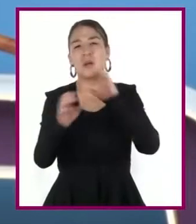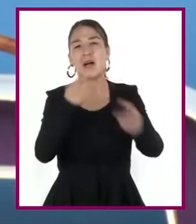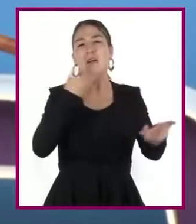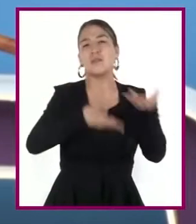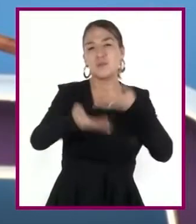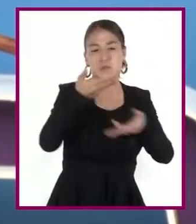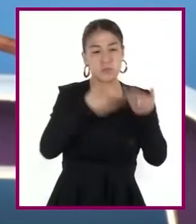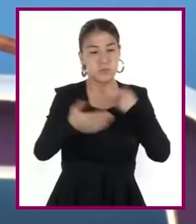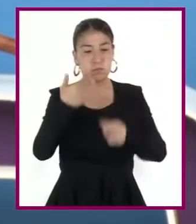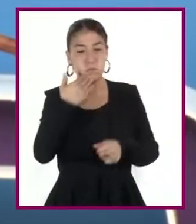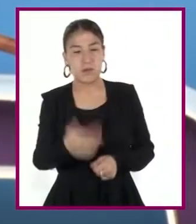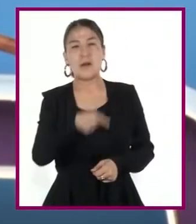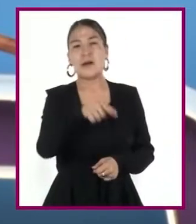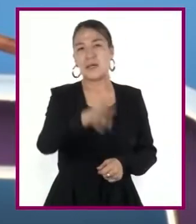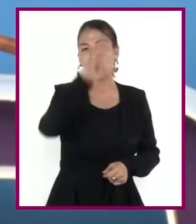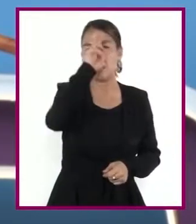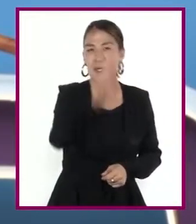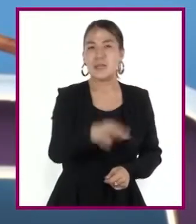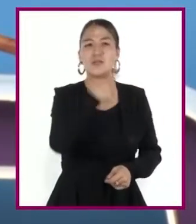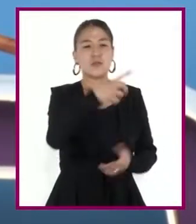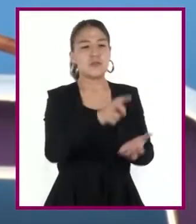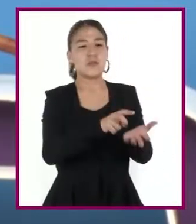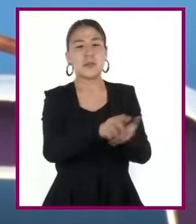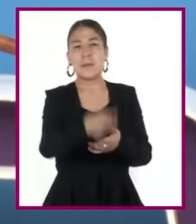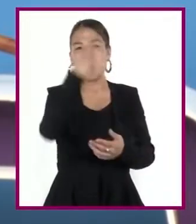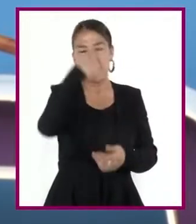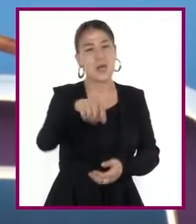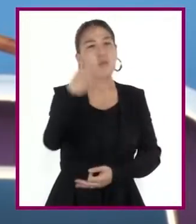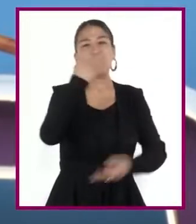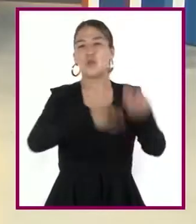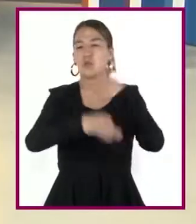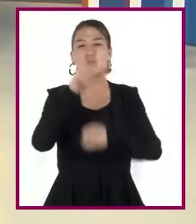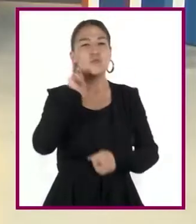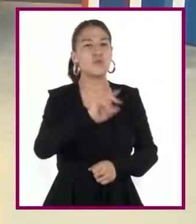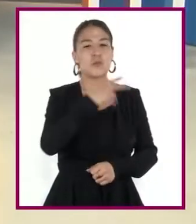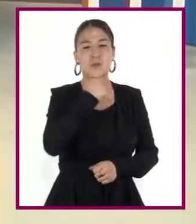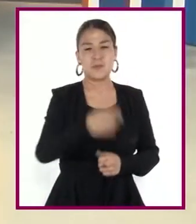mutua permitirán respetar derechos para todas y todos.